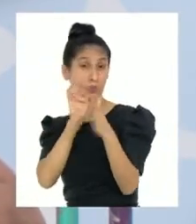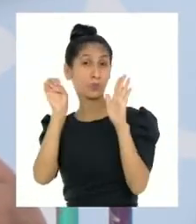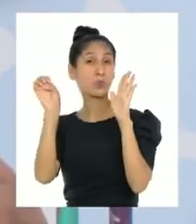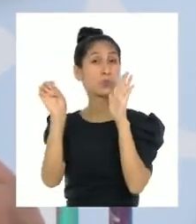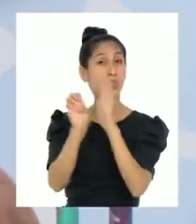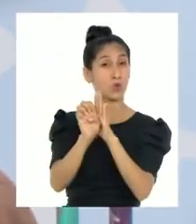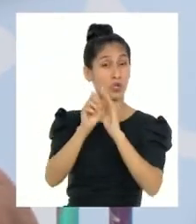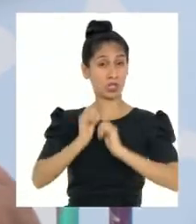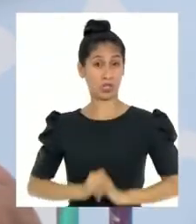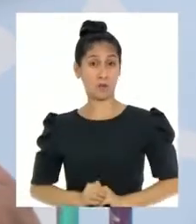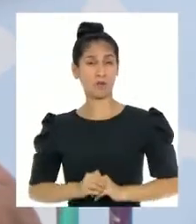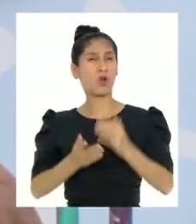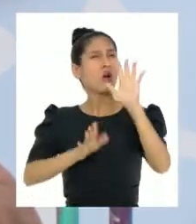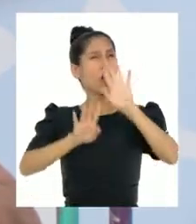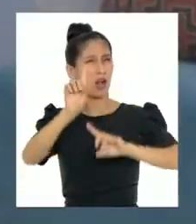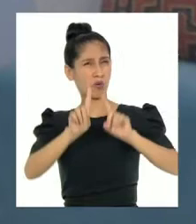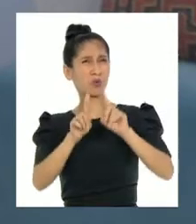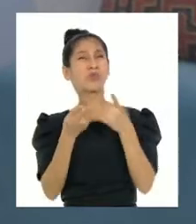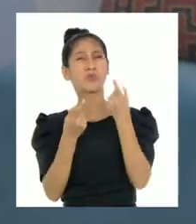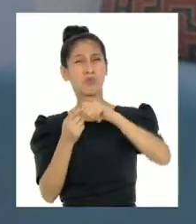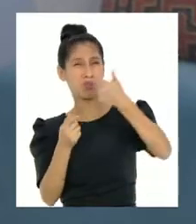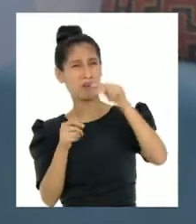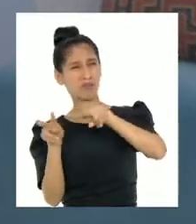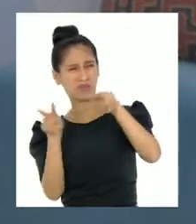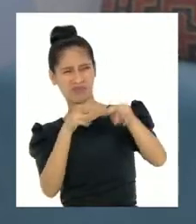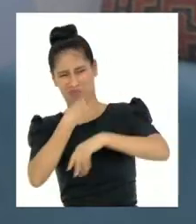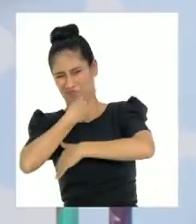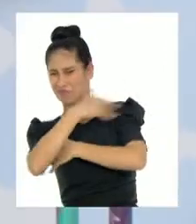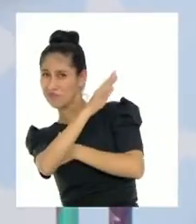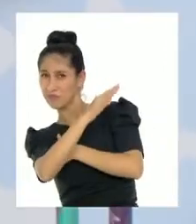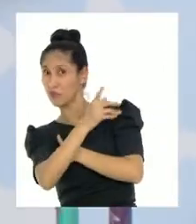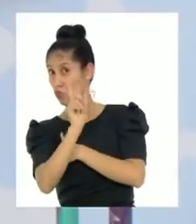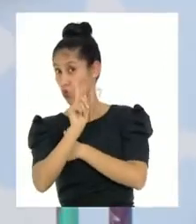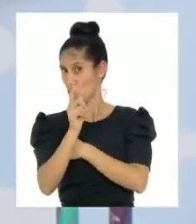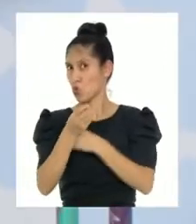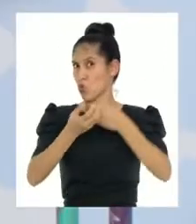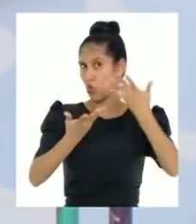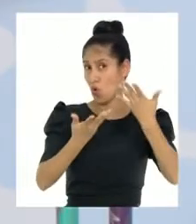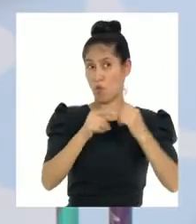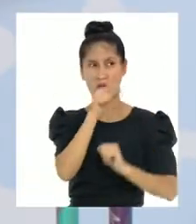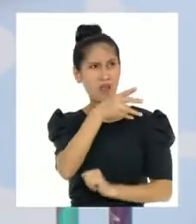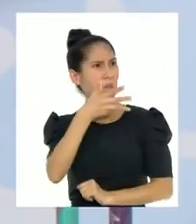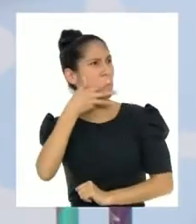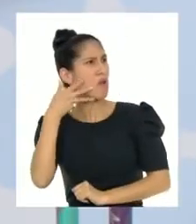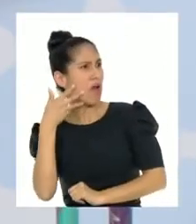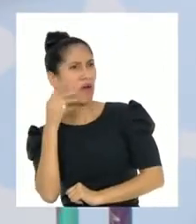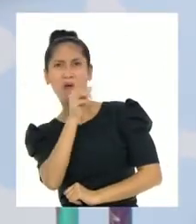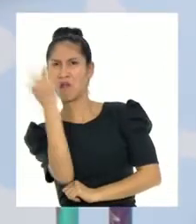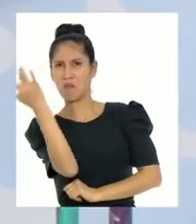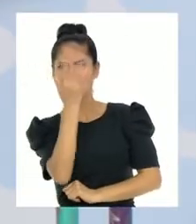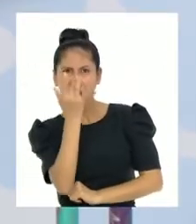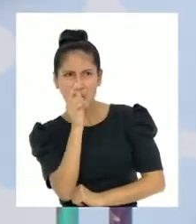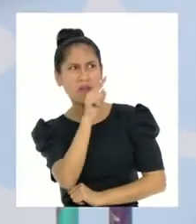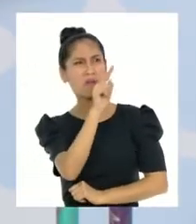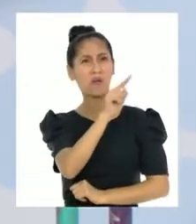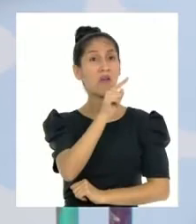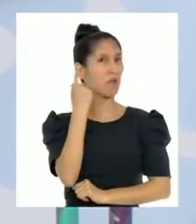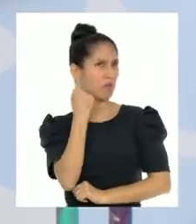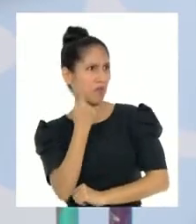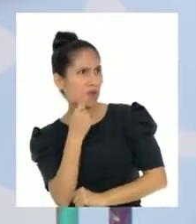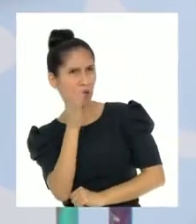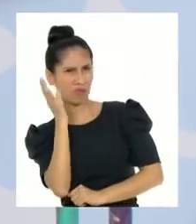tiene el racismo en la vida de las personas y llamar la acción. Si hay una persona capaz de ayudarme en esta misión,